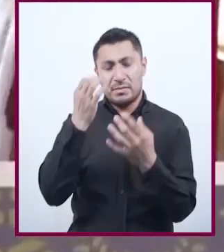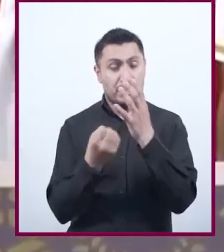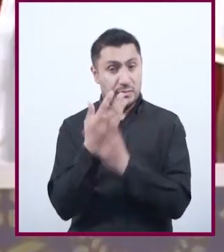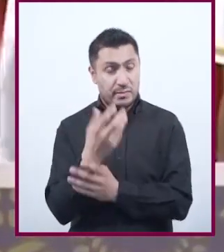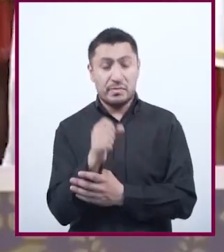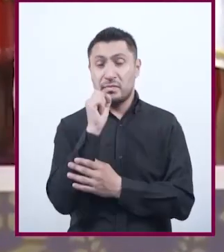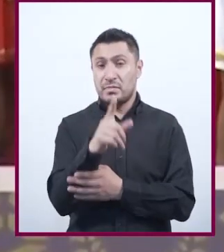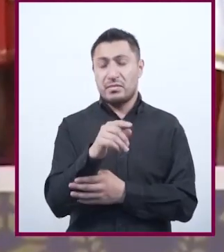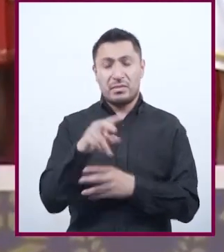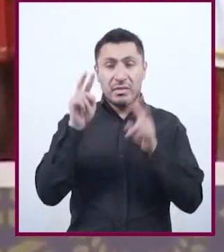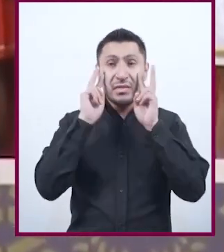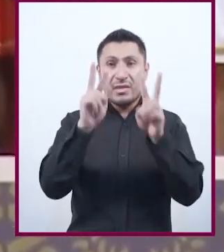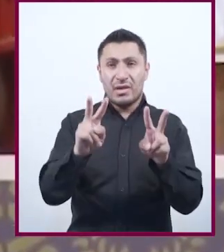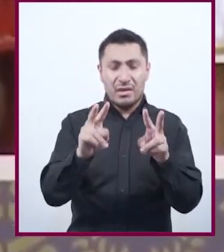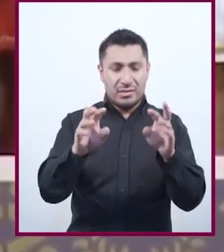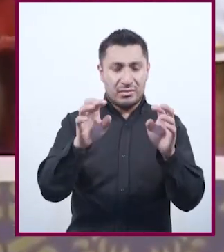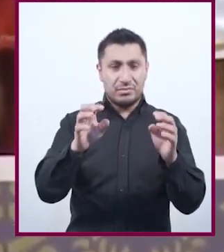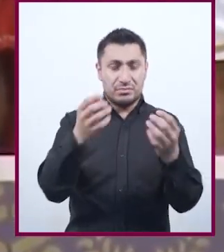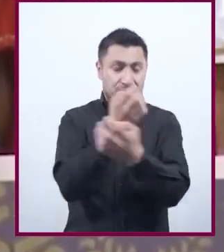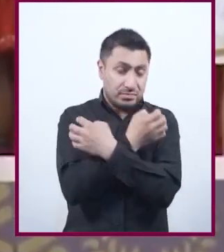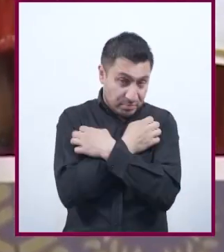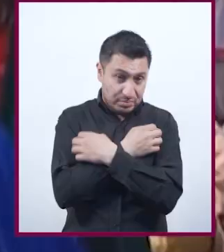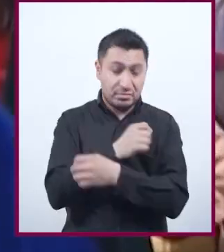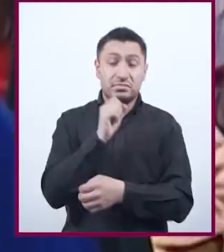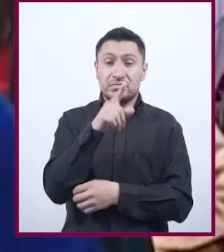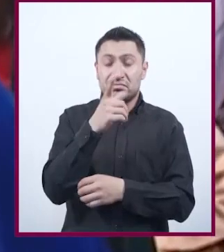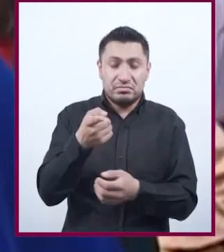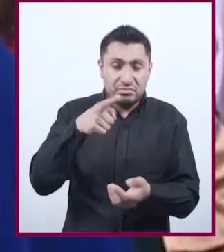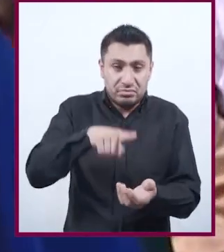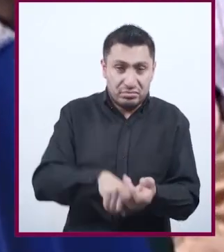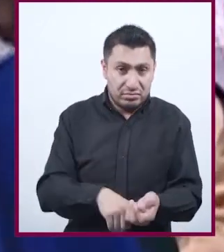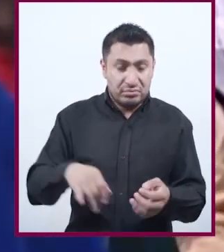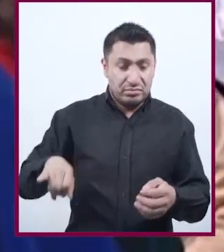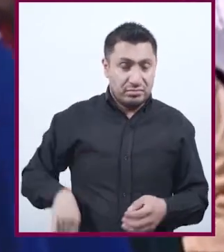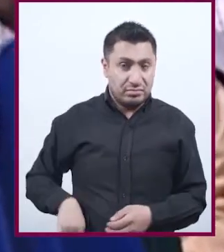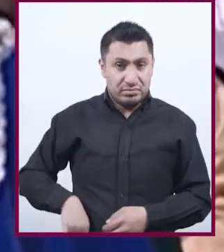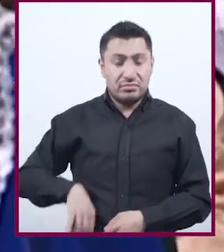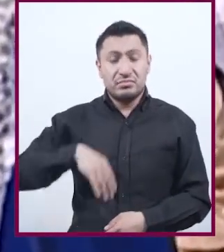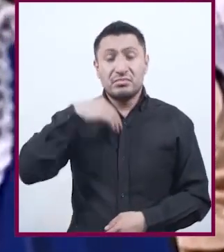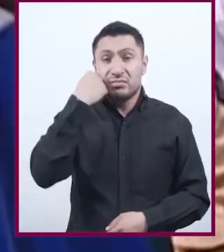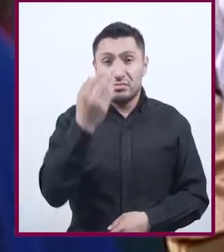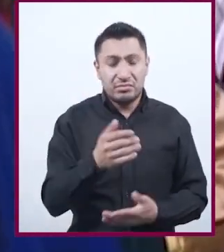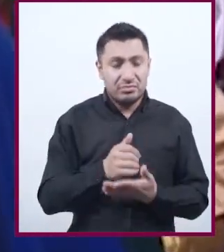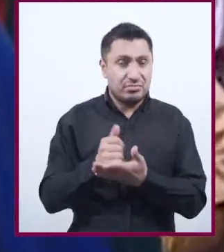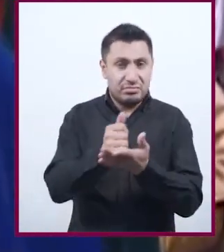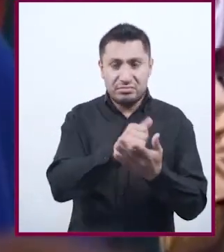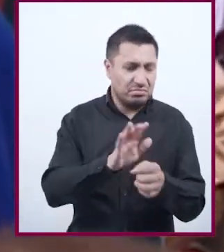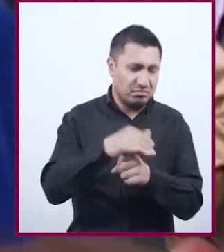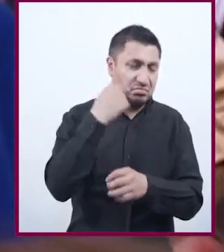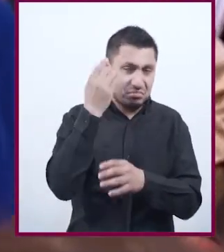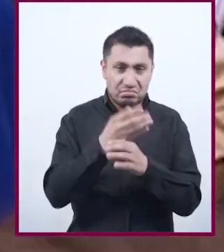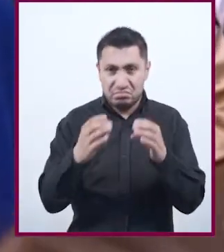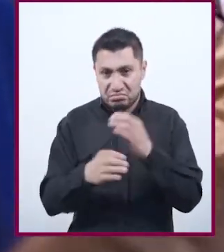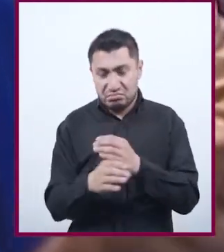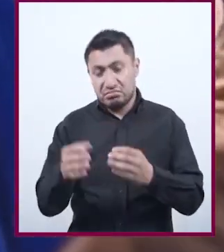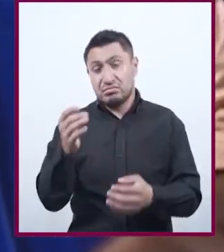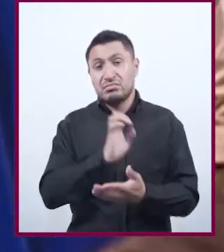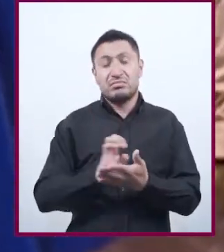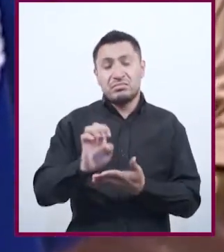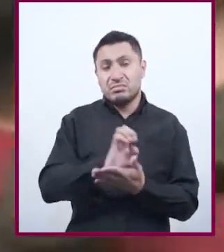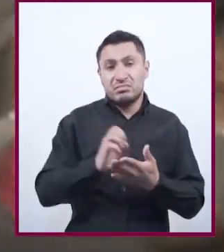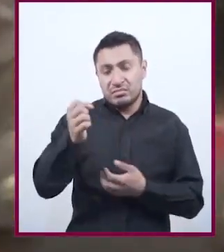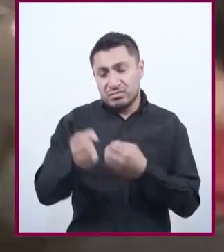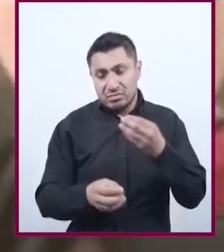Nuevo, con la misma expectación y disciplina, el mismo involucramiento, las ganas de echar la mano con lo que se pudiera,